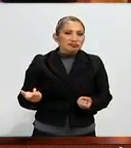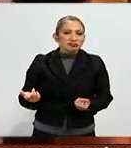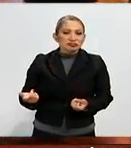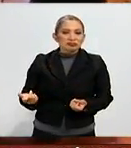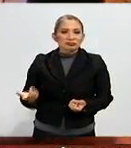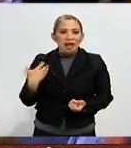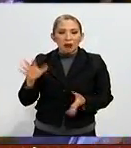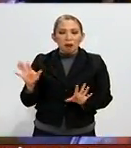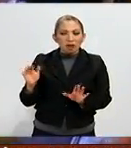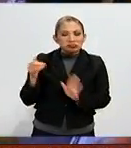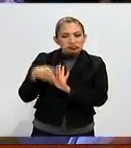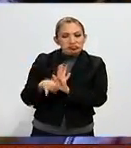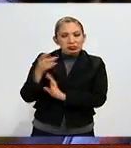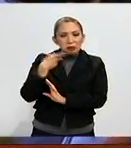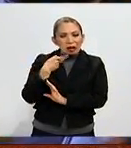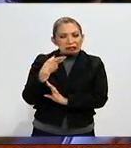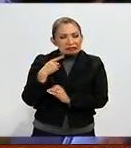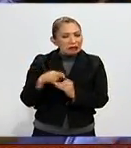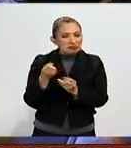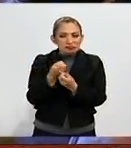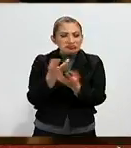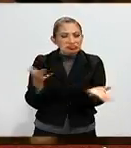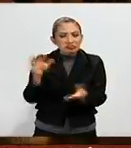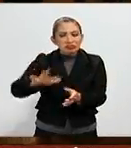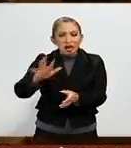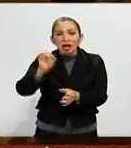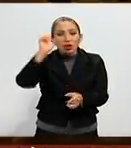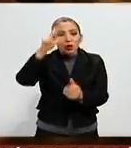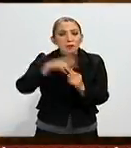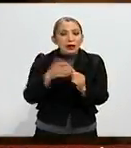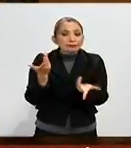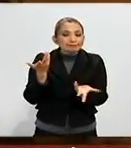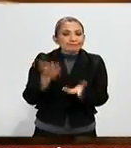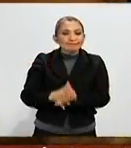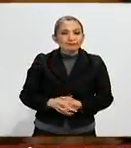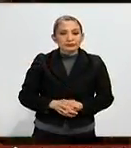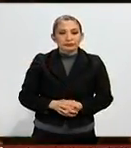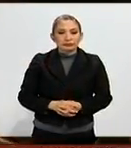pues inconsistencias políticas, en fin, ¿cómo ve Europa?